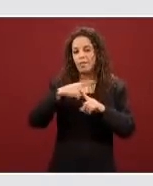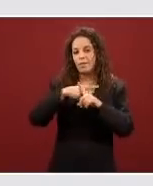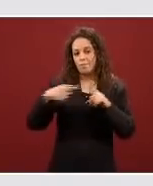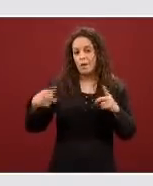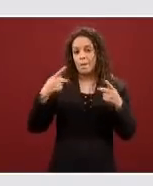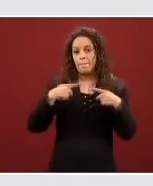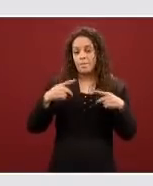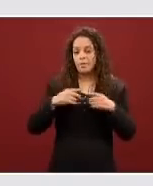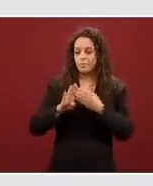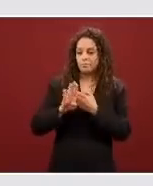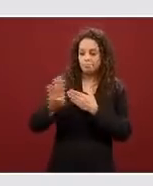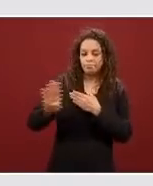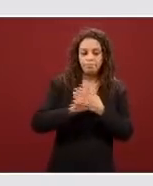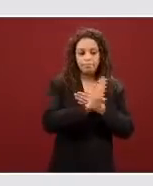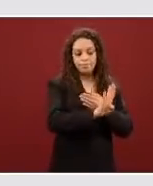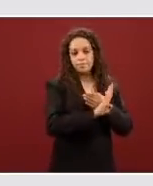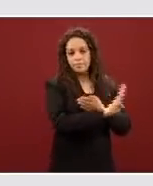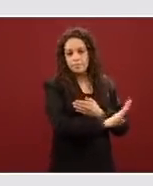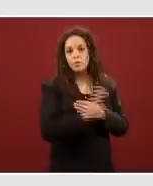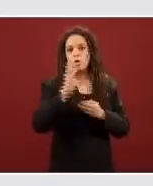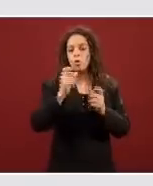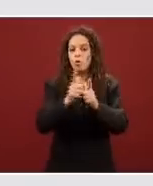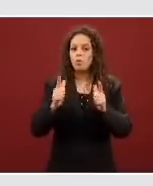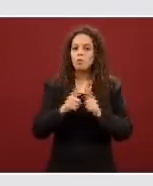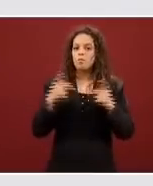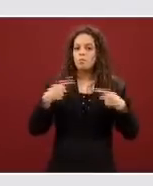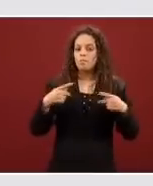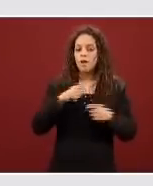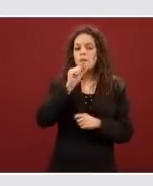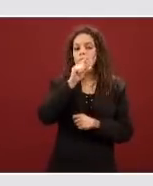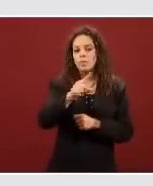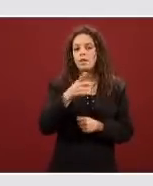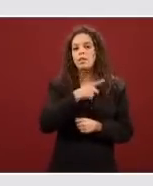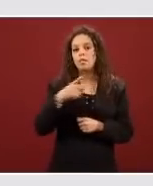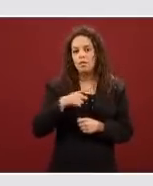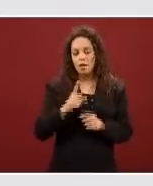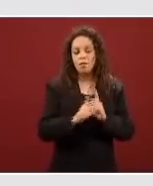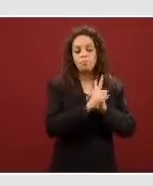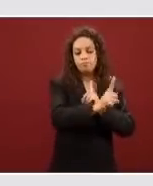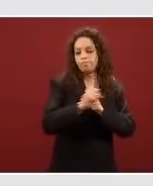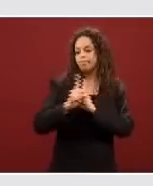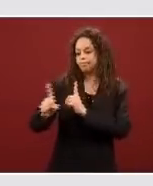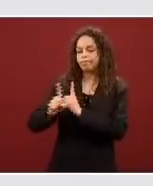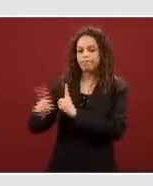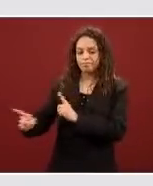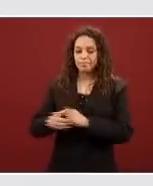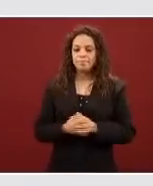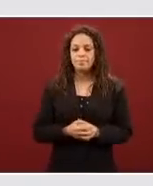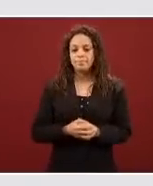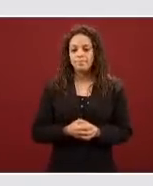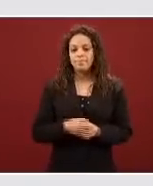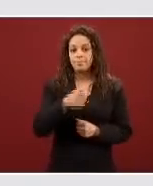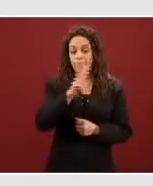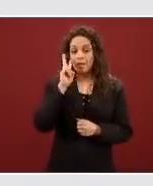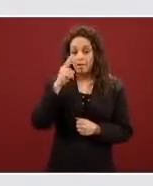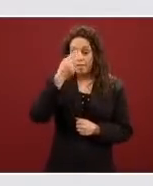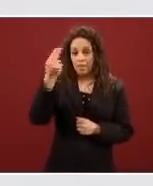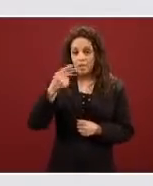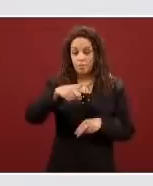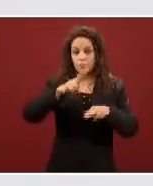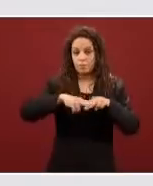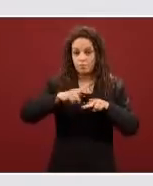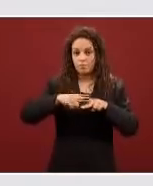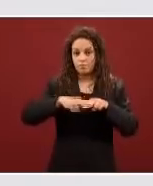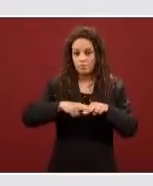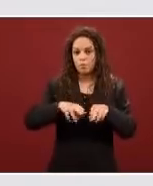persona o entre grupos de personas. Esta imagen que ustedes ven de las sillas que están distribuidas con una distancia